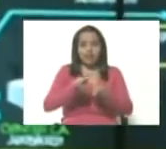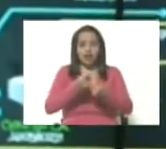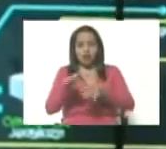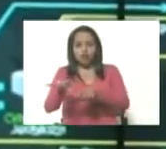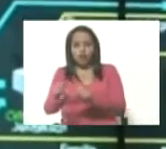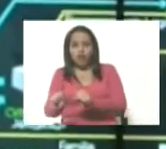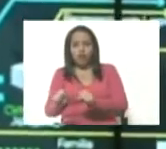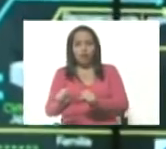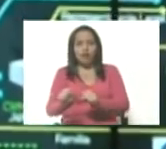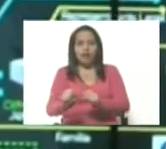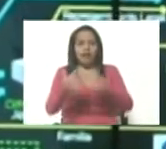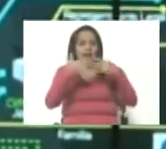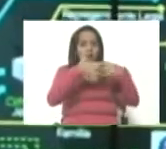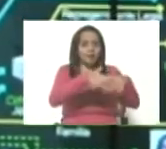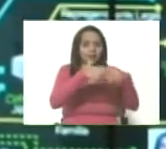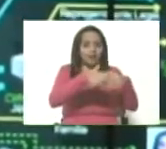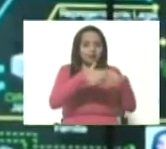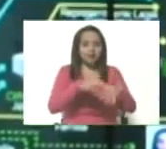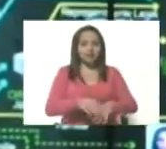para comprar empresas,